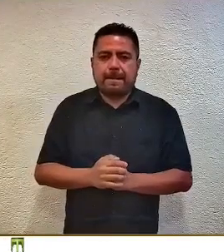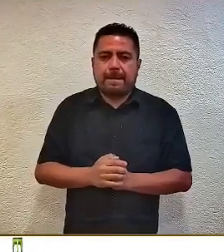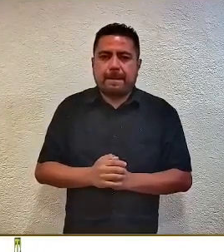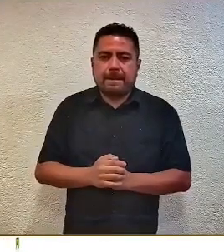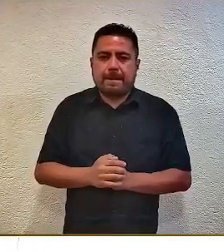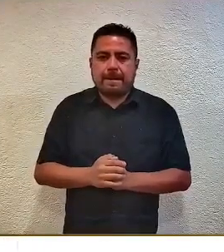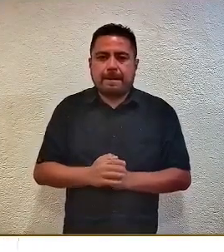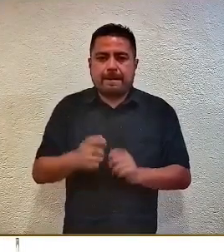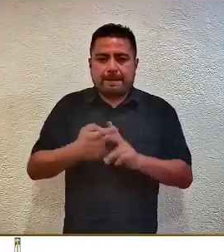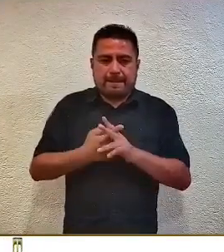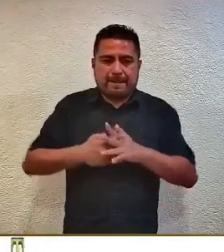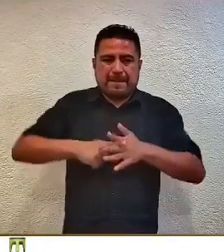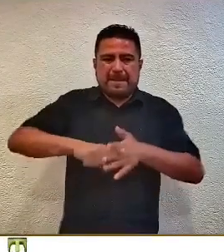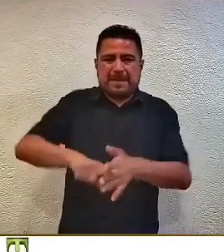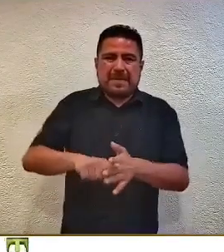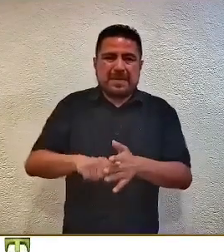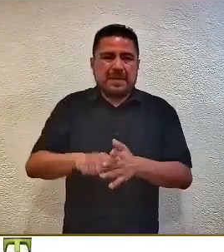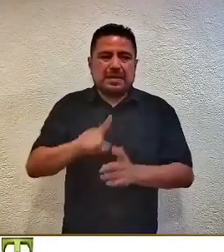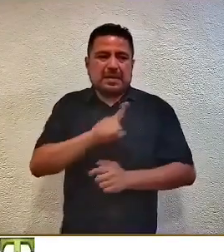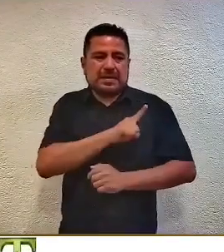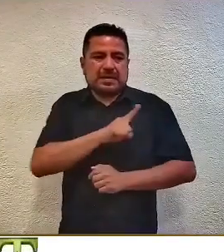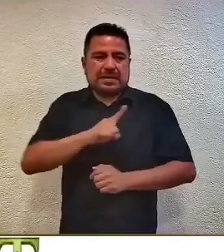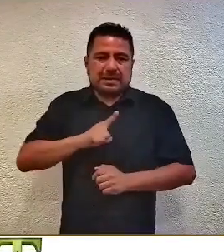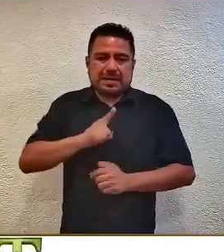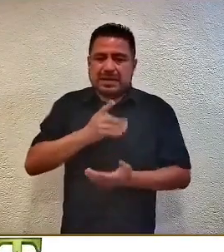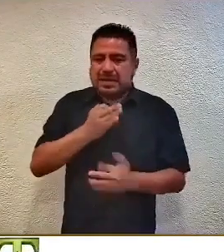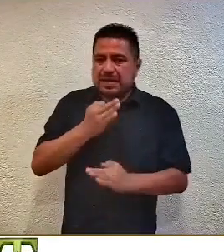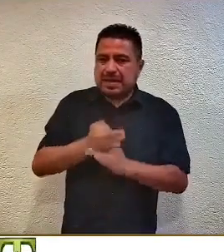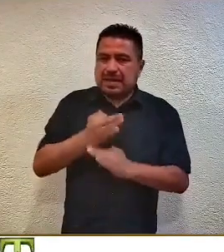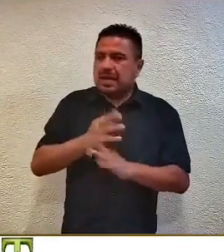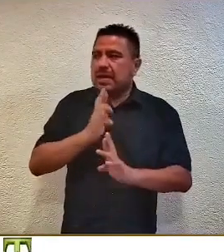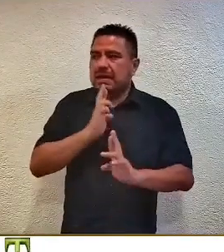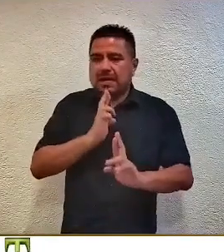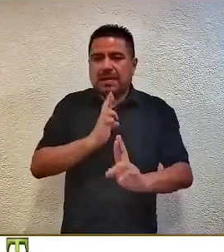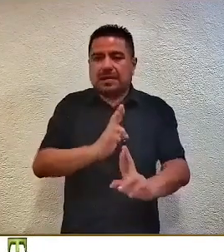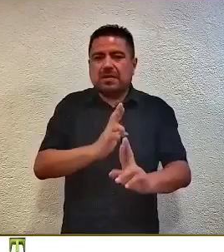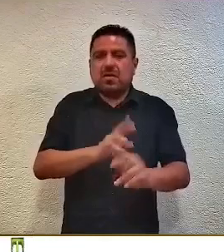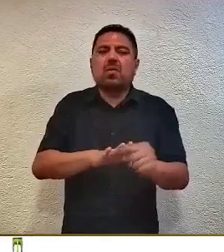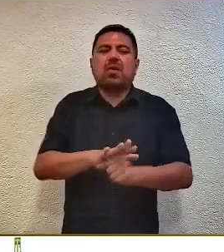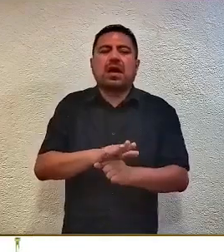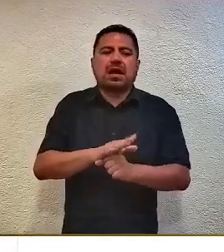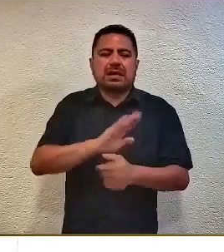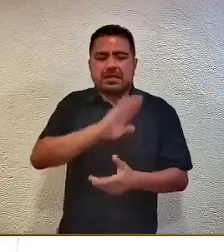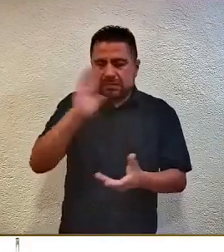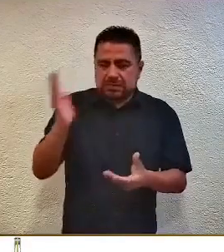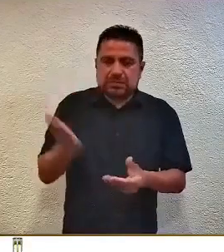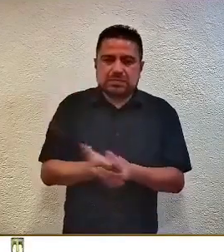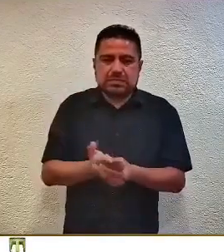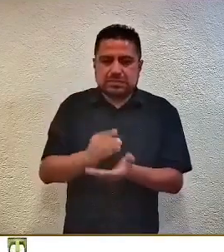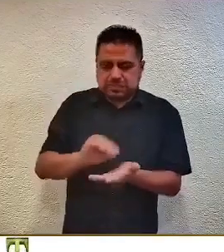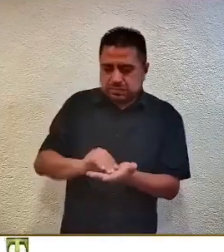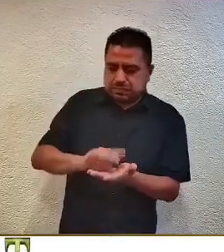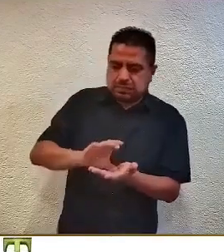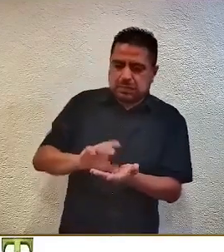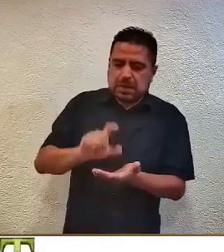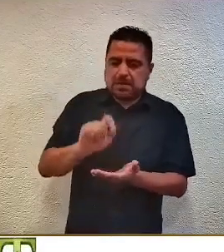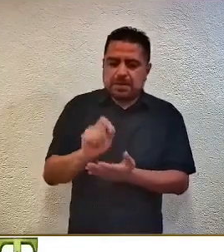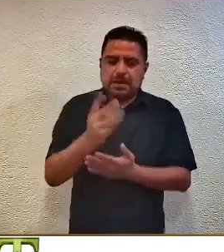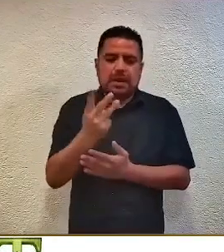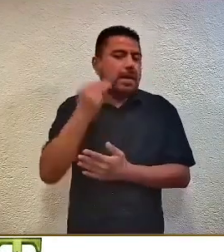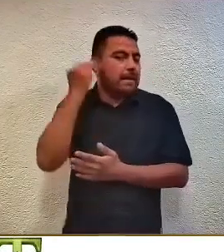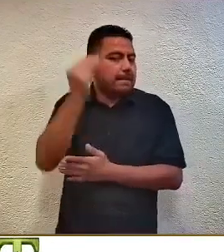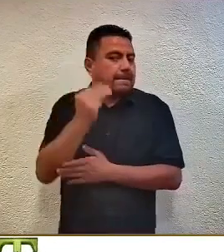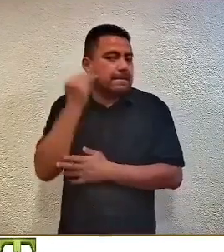En principio, tenemos que la resolución primigenia de este expediente se aprobó el 23 de marzo